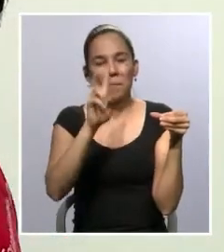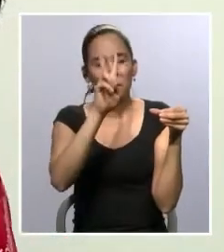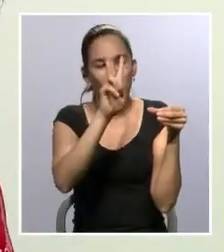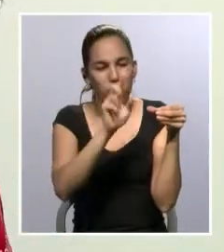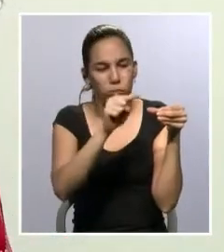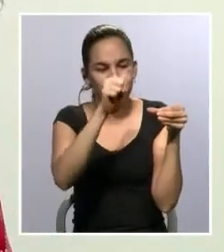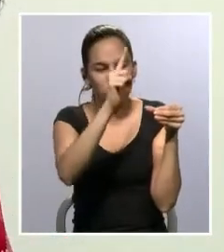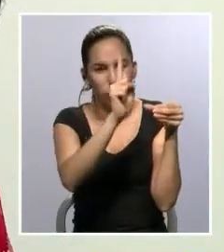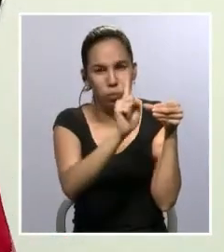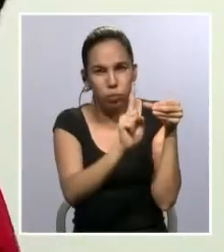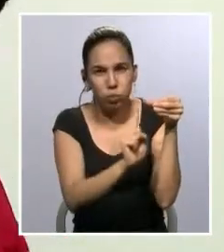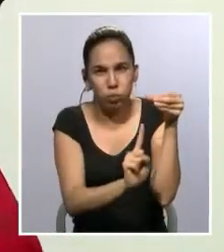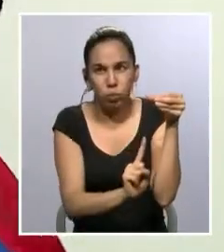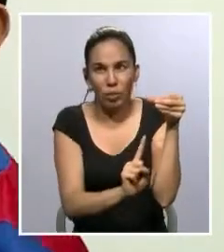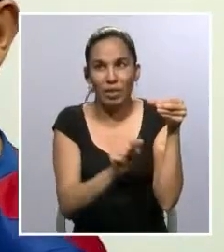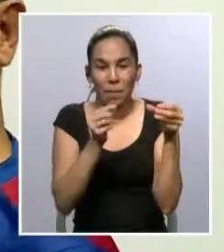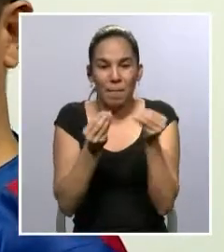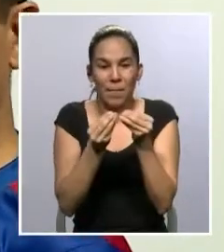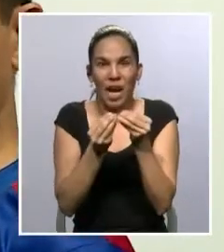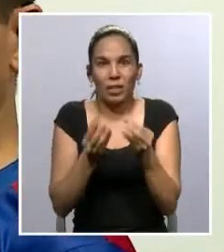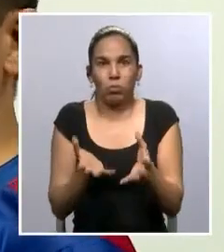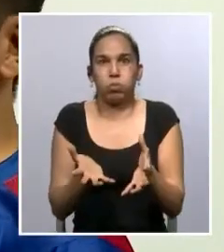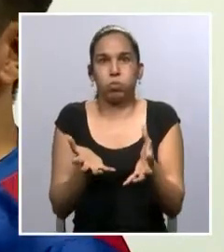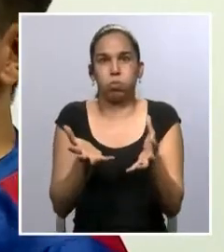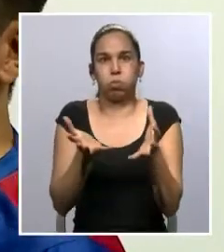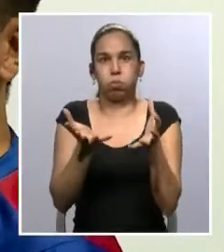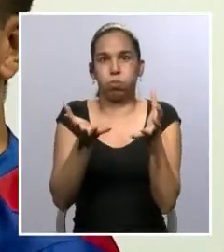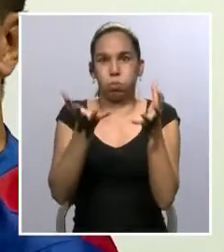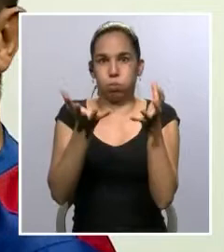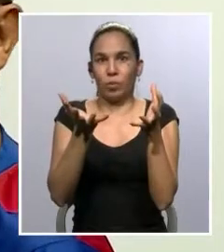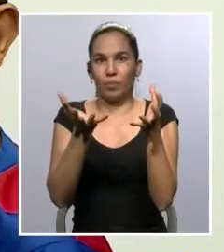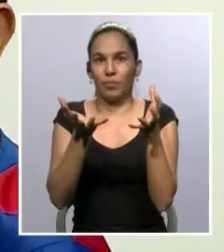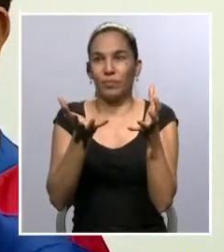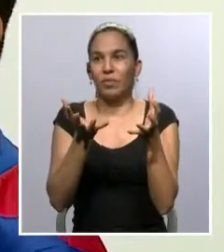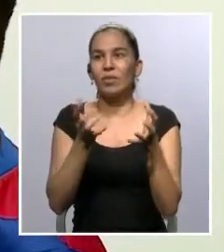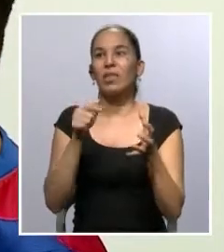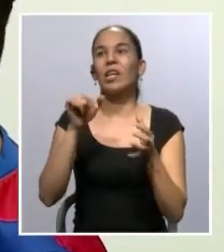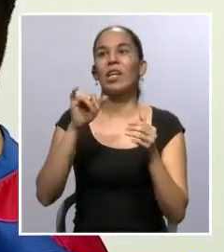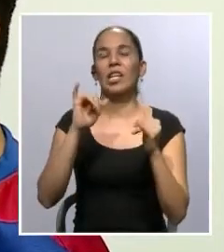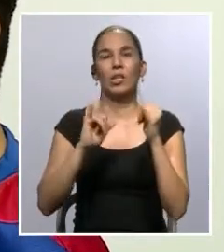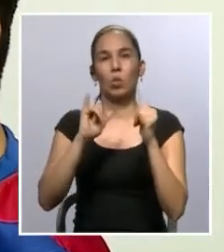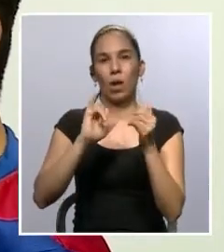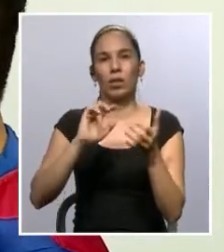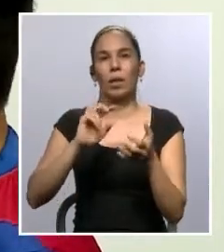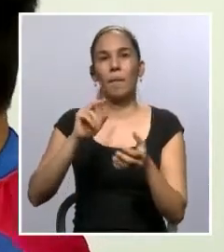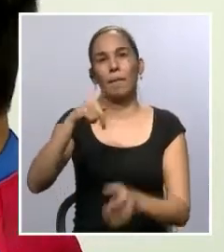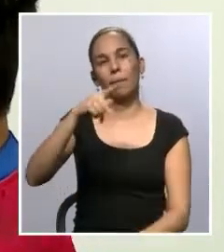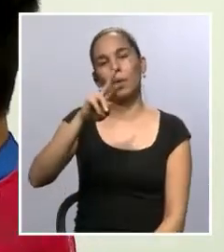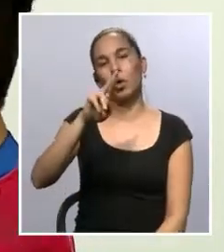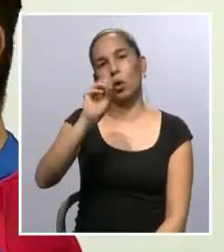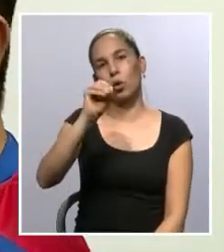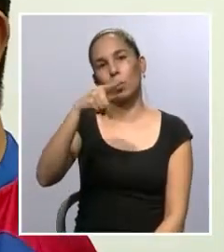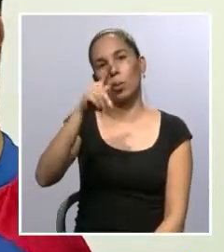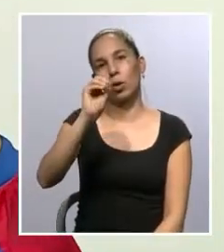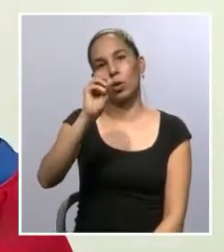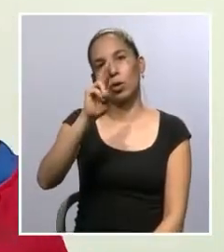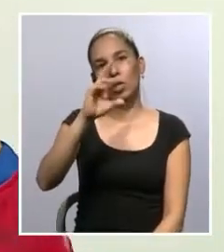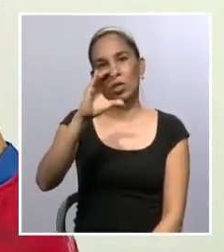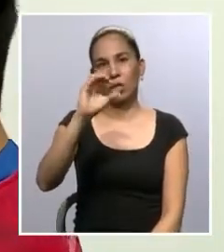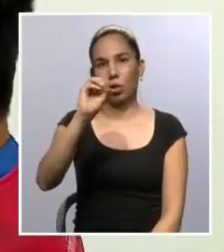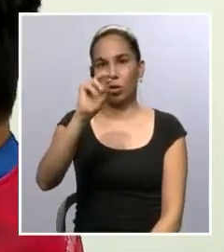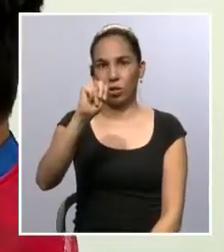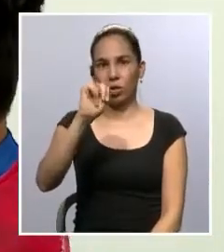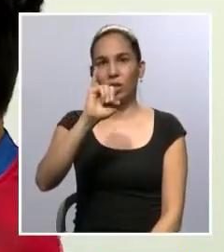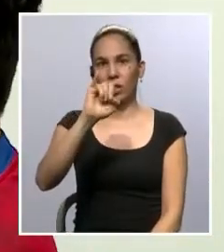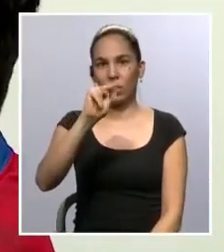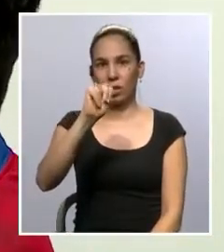tanto, la densidad aumenta. Esto, en ciencia, se llama proporción inversa. Entonces, cuando yo